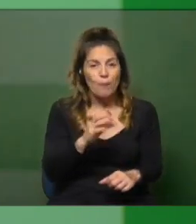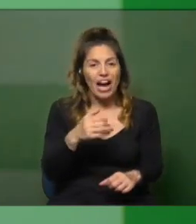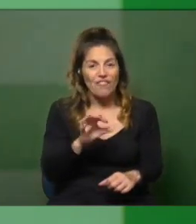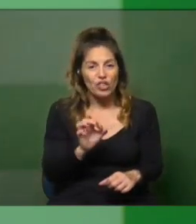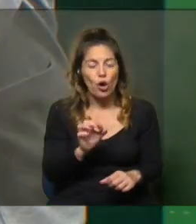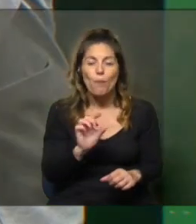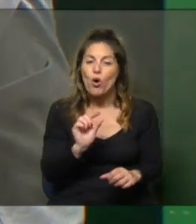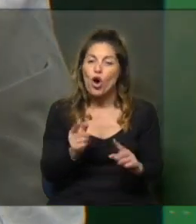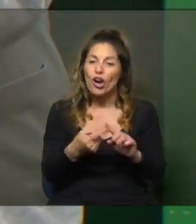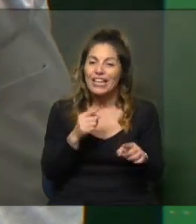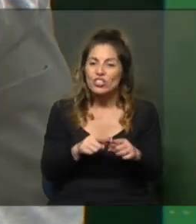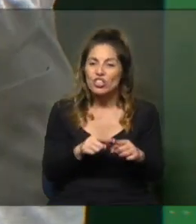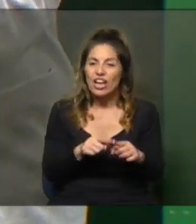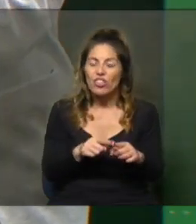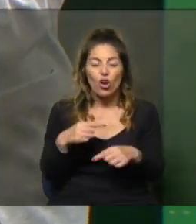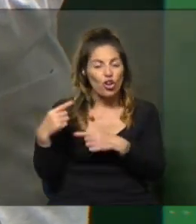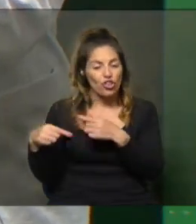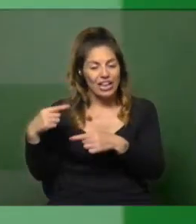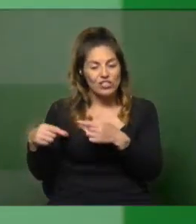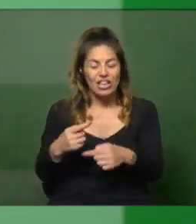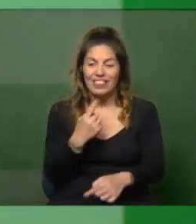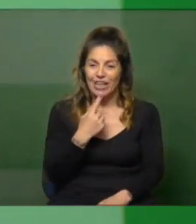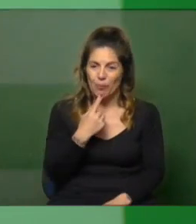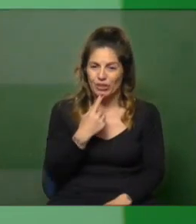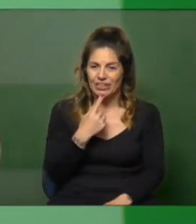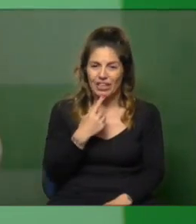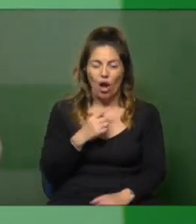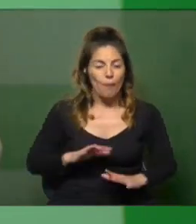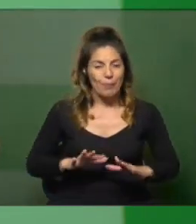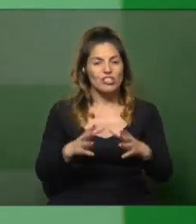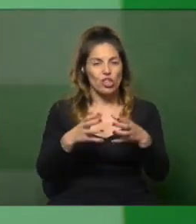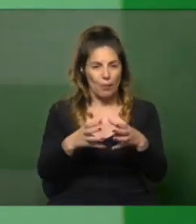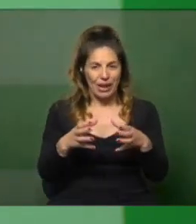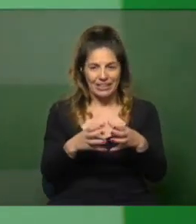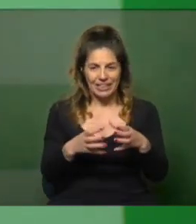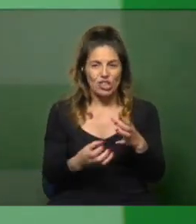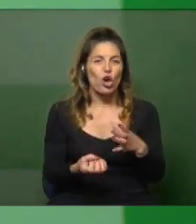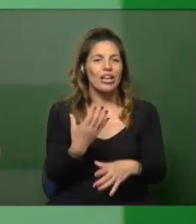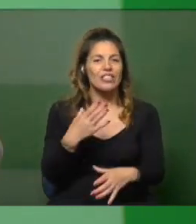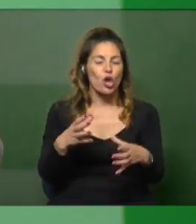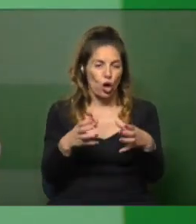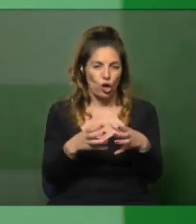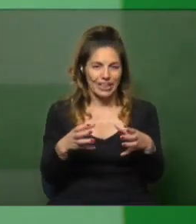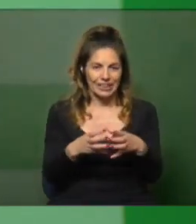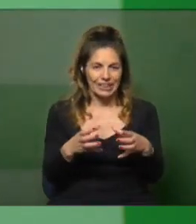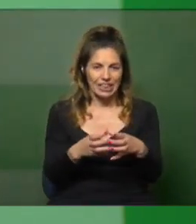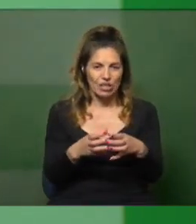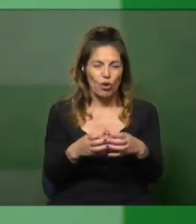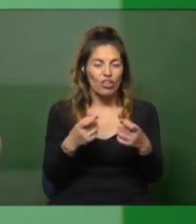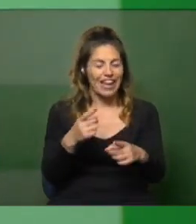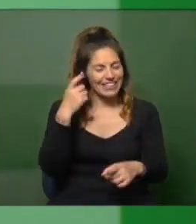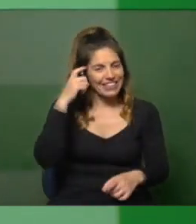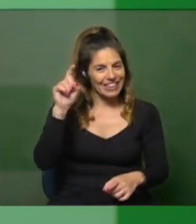poco que ver con los enclaves tradicionales de la política no con la formación de partidos con la creación de colectivos con la formulación de